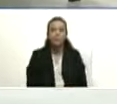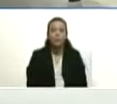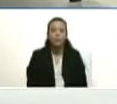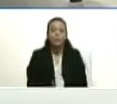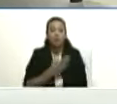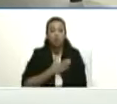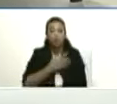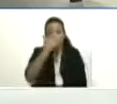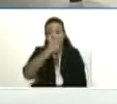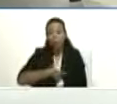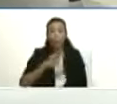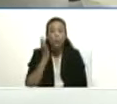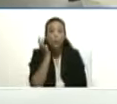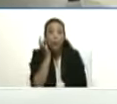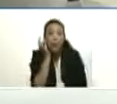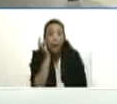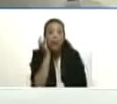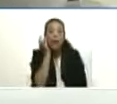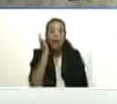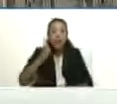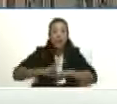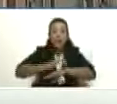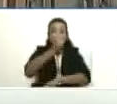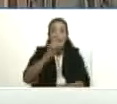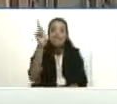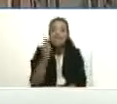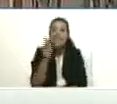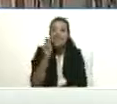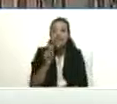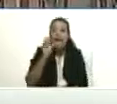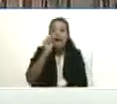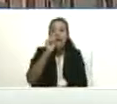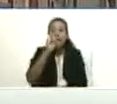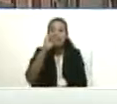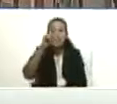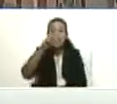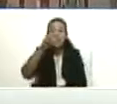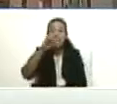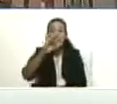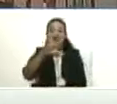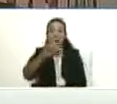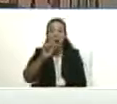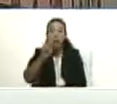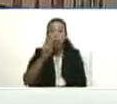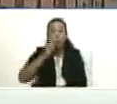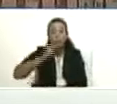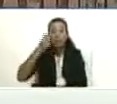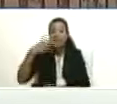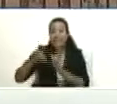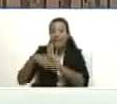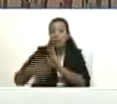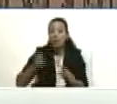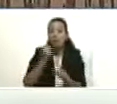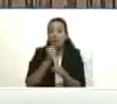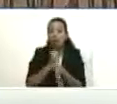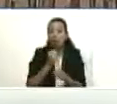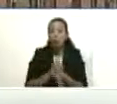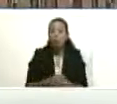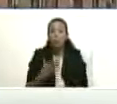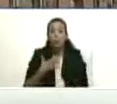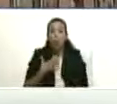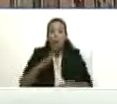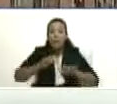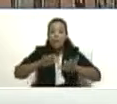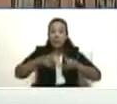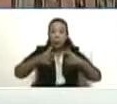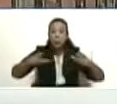Soy directivo sindical de la casa suya, de donde usted viene también, directivo sindical. Estoy en la